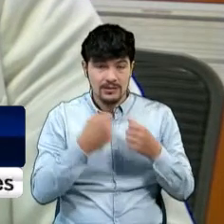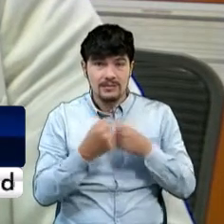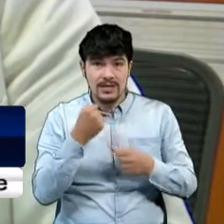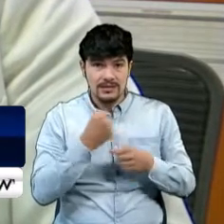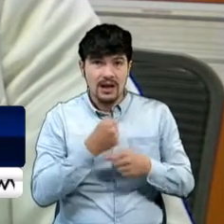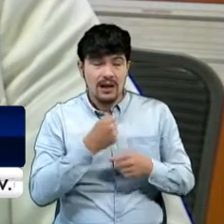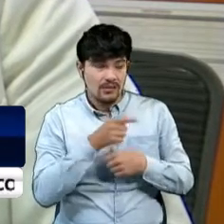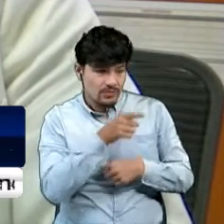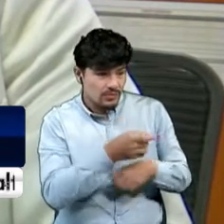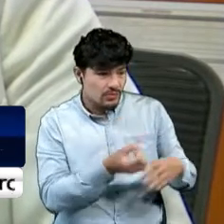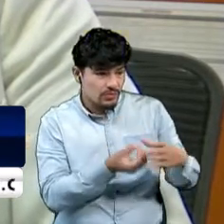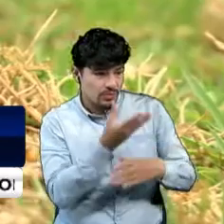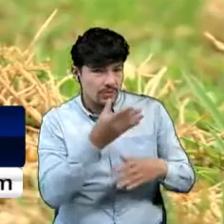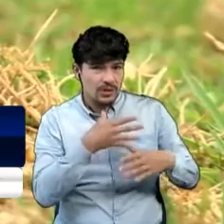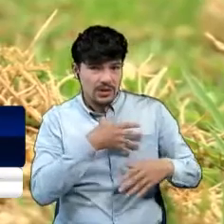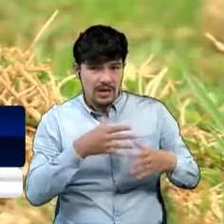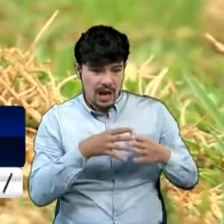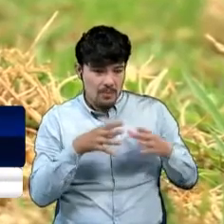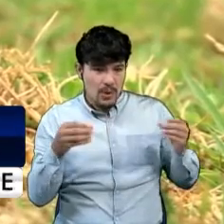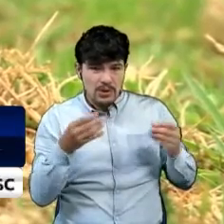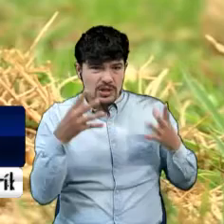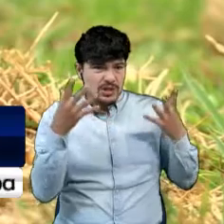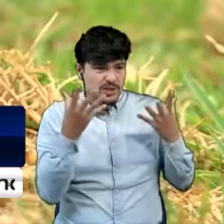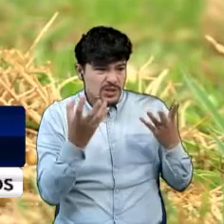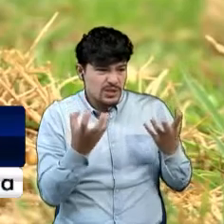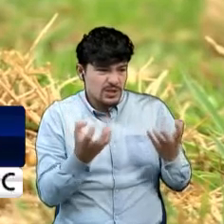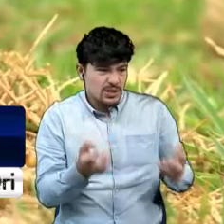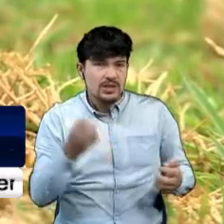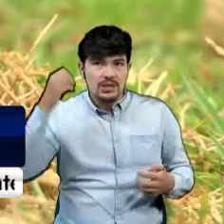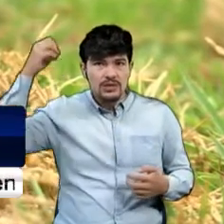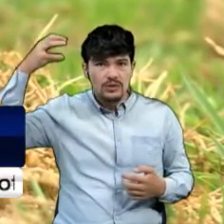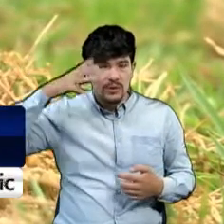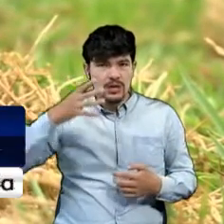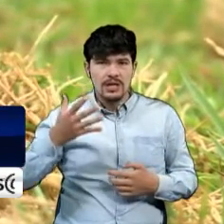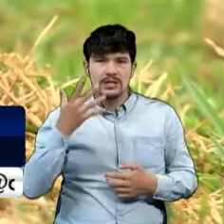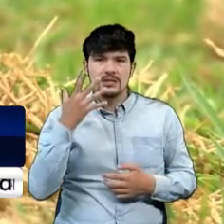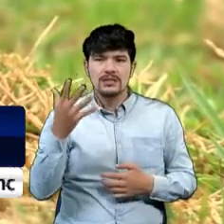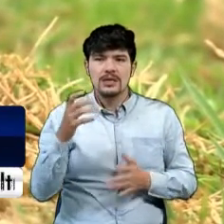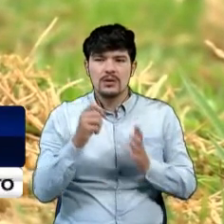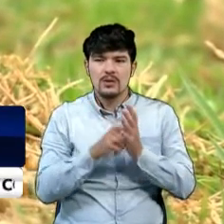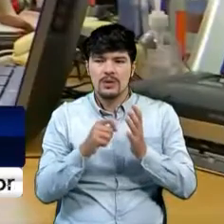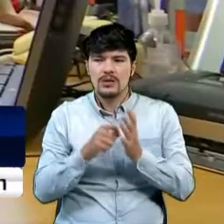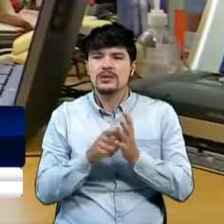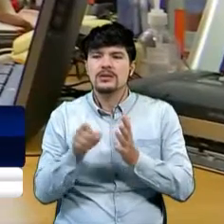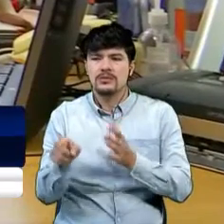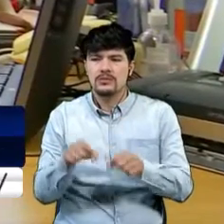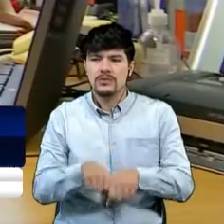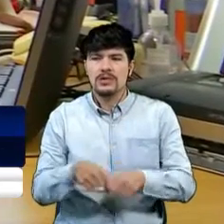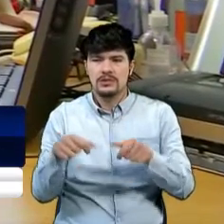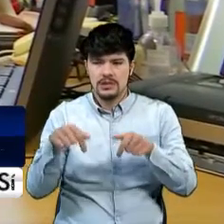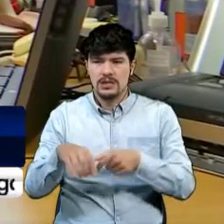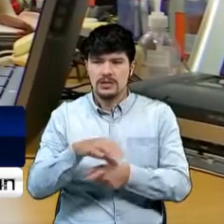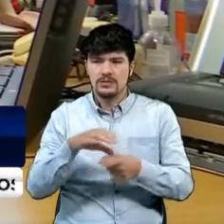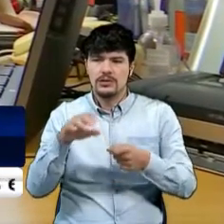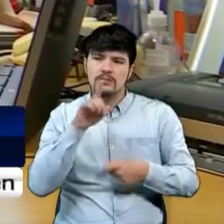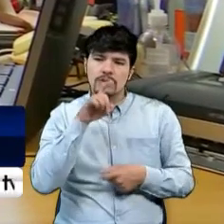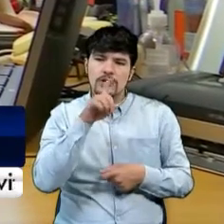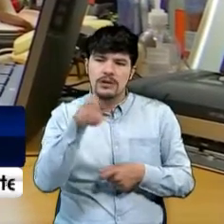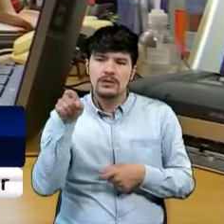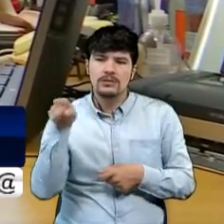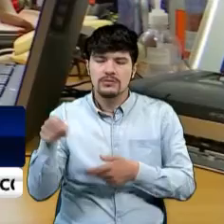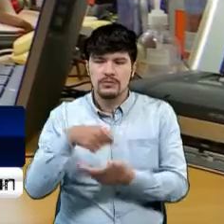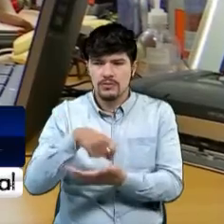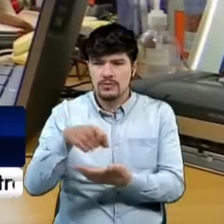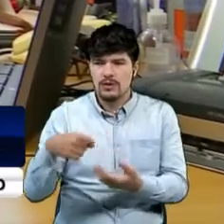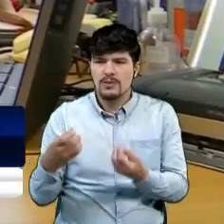el trabajo pone s se quema son 5 presuntas irregularidades que encontró la contraloría de bucaramanga sobre el